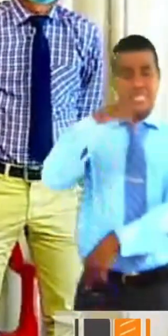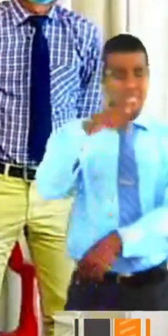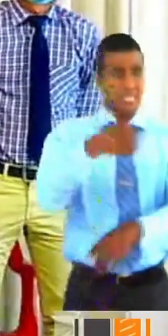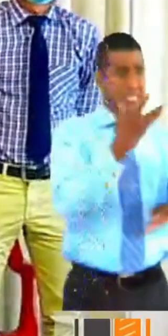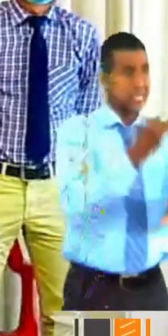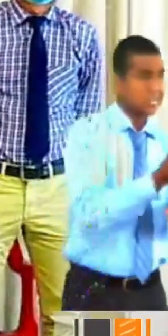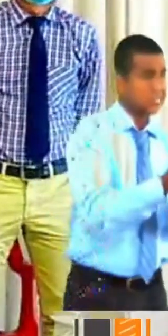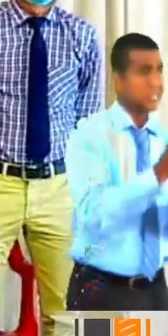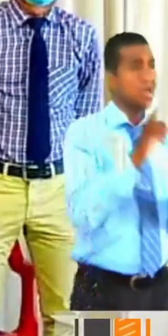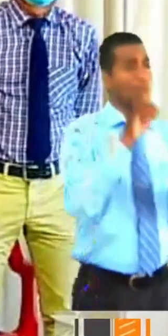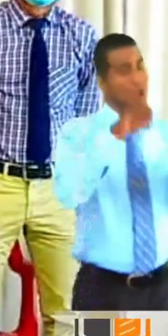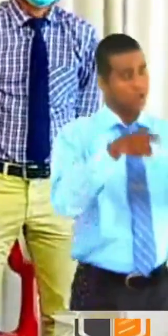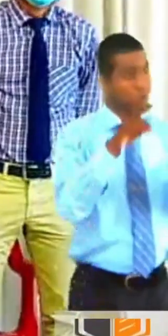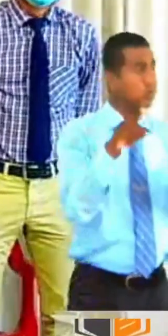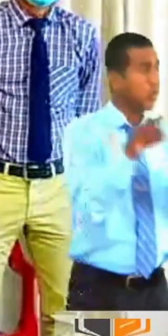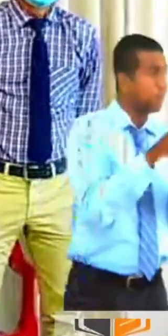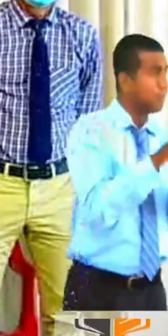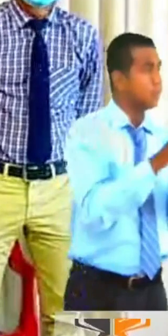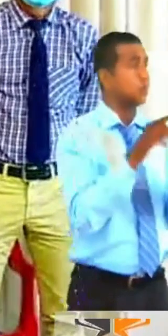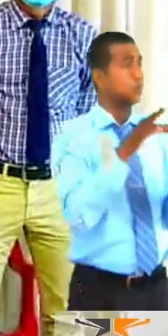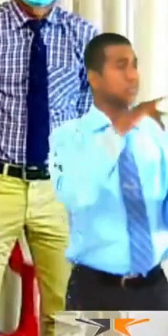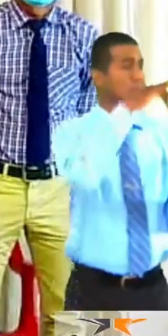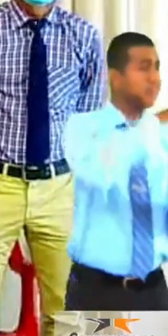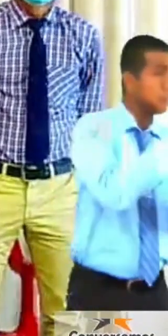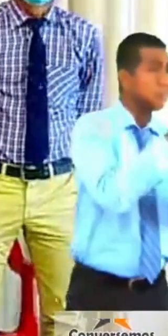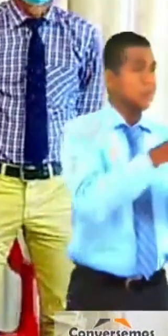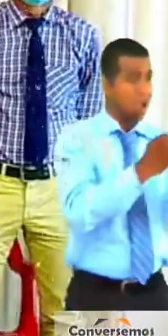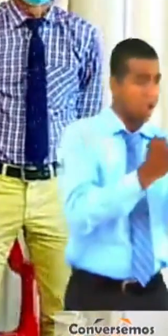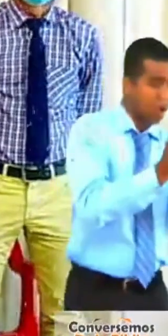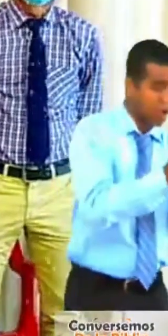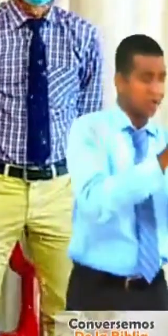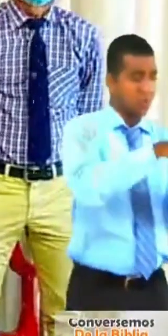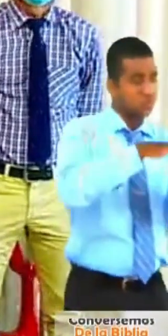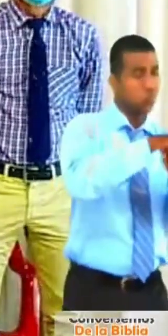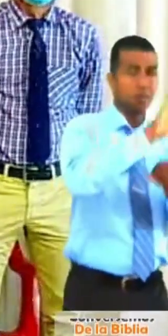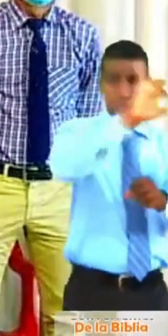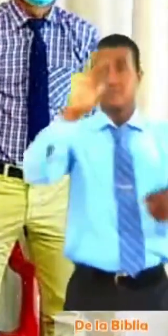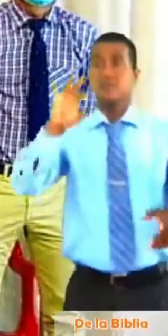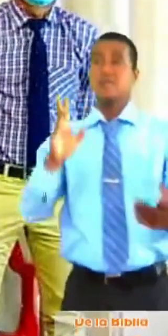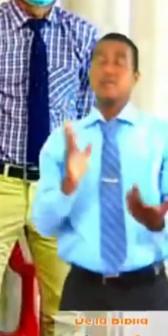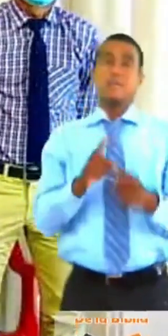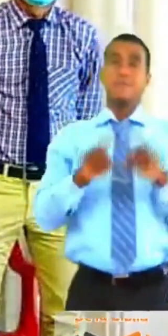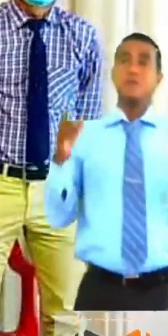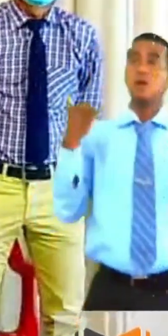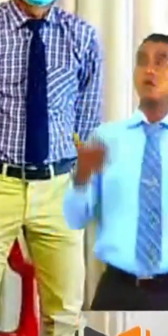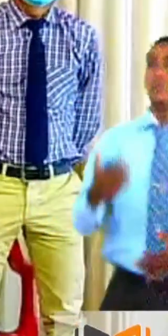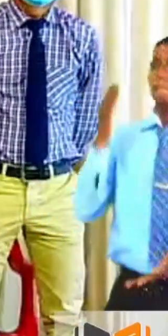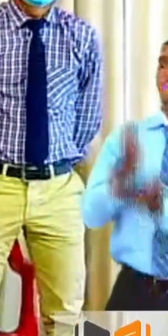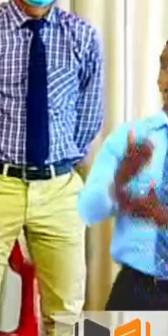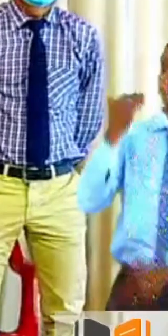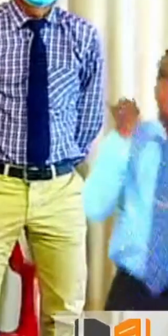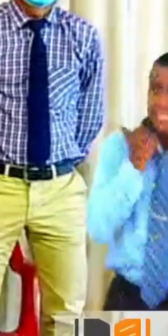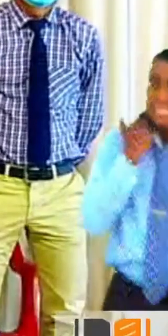Ay, hermanos que pasaban acá, hermanos que acompañaban a la zona, y verlos cómo perdieron